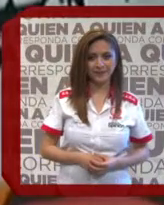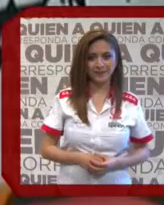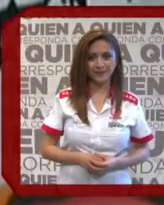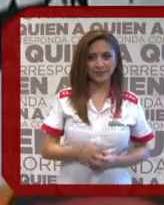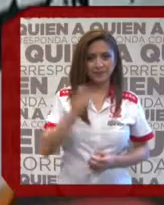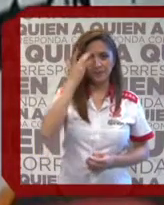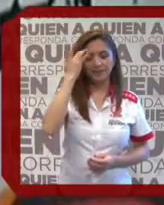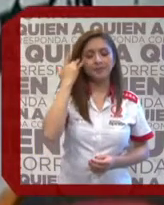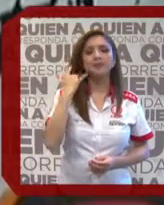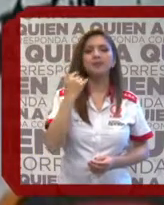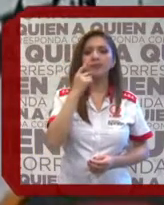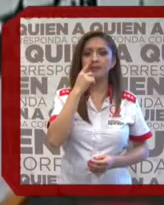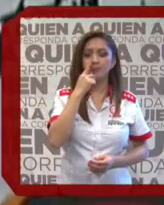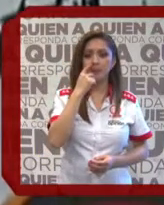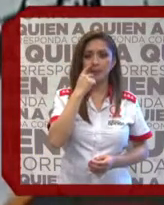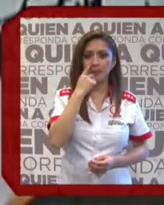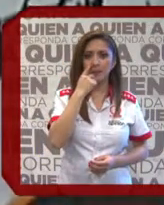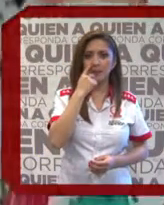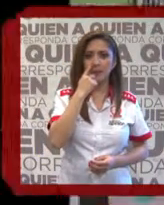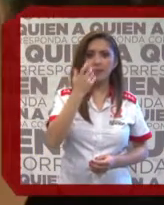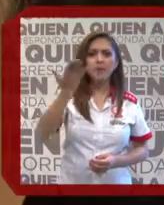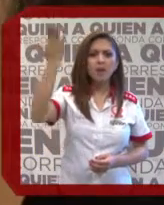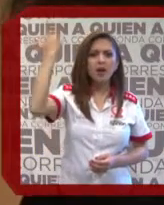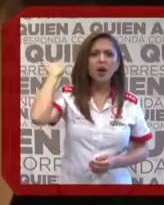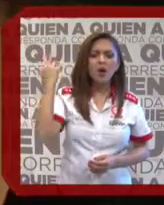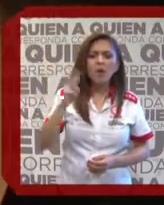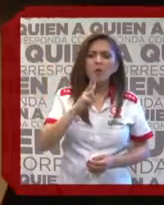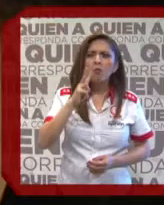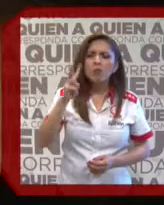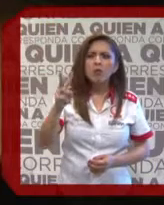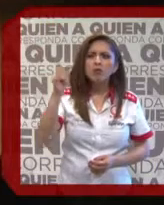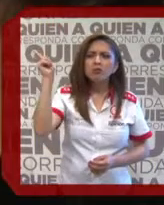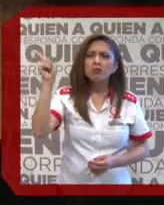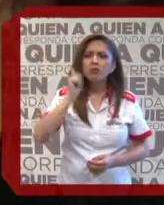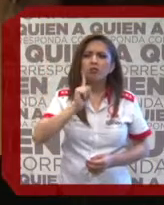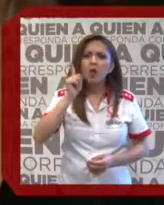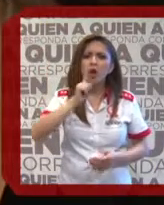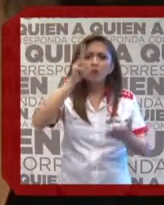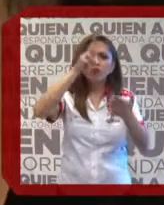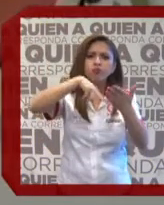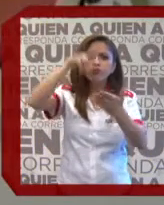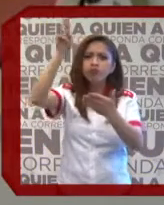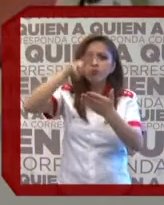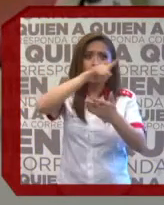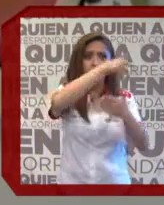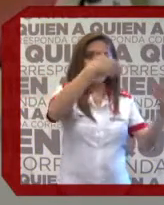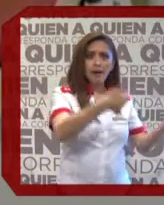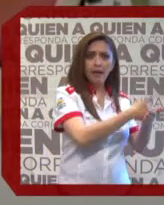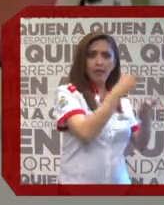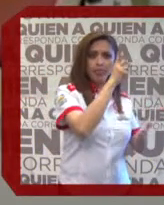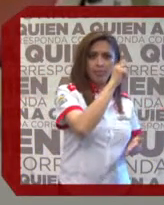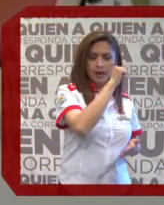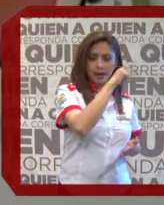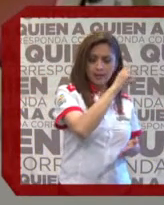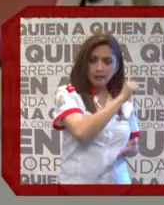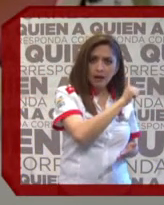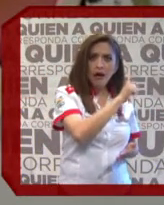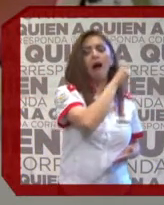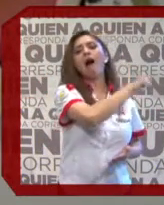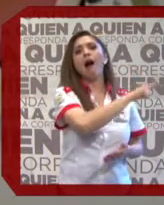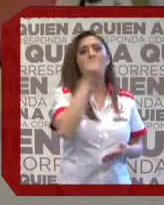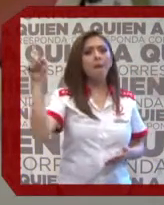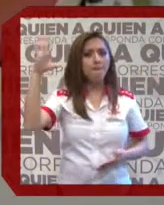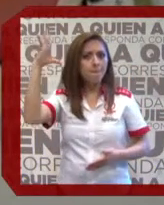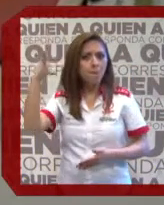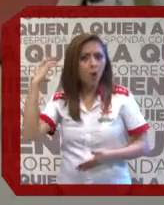A través de escuchar su voz inconsciente, Grit Ludwin, pintora danesa que radica en Morelos, asegura que logró llevar a cabo esta